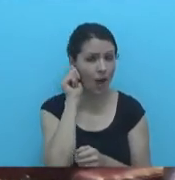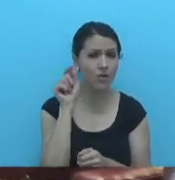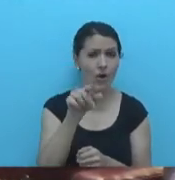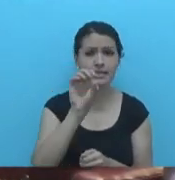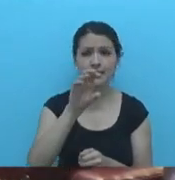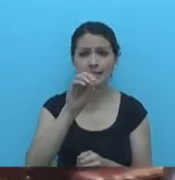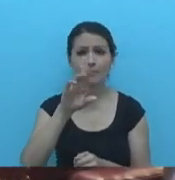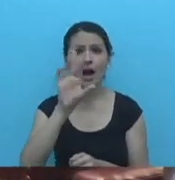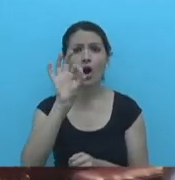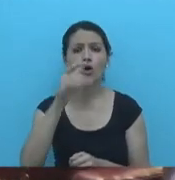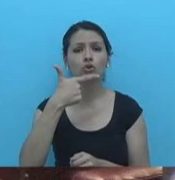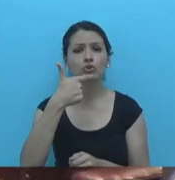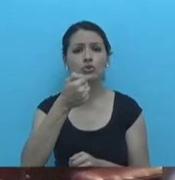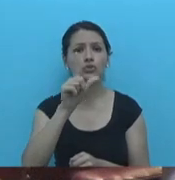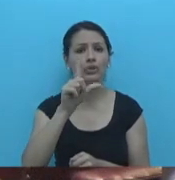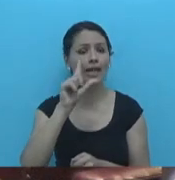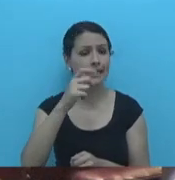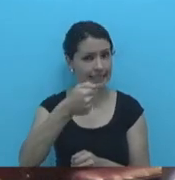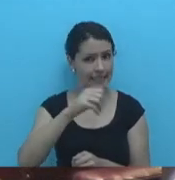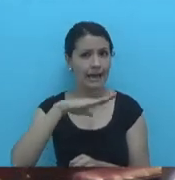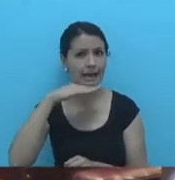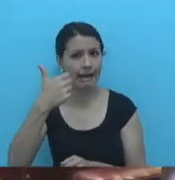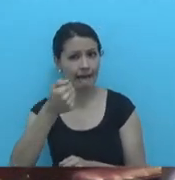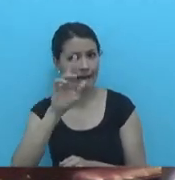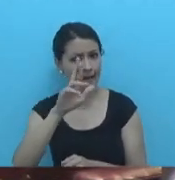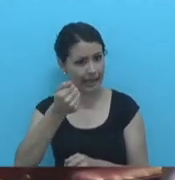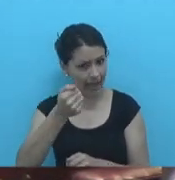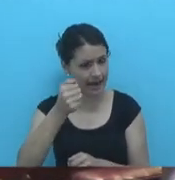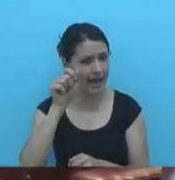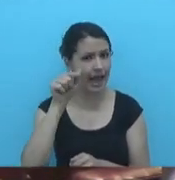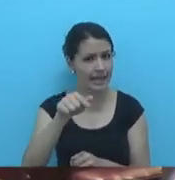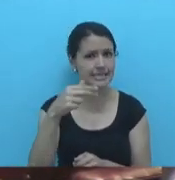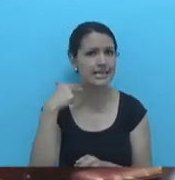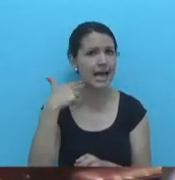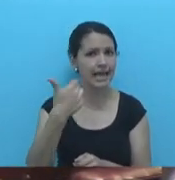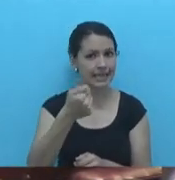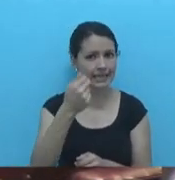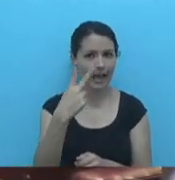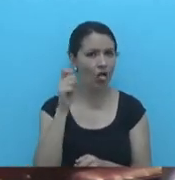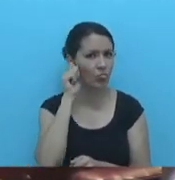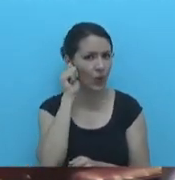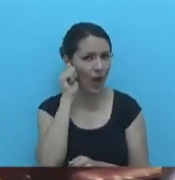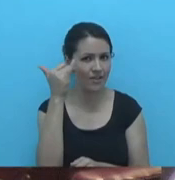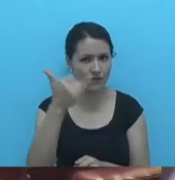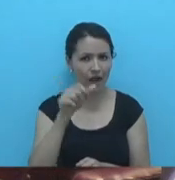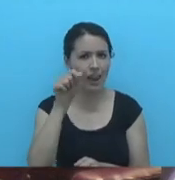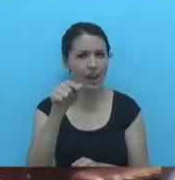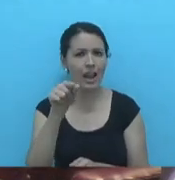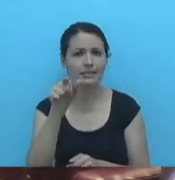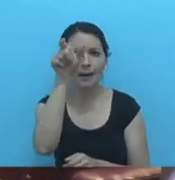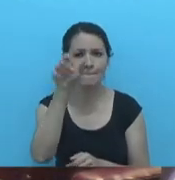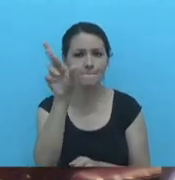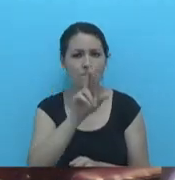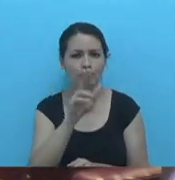desaparecida, cumplió 19, que dejó una niña de 2 años. Desde la Comisión de Derechos y Garantías, desde un